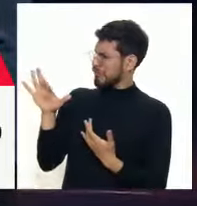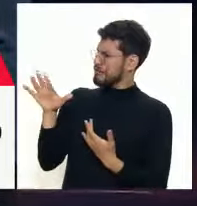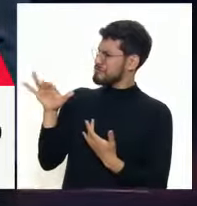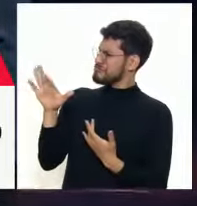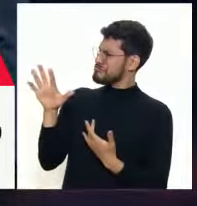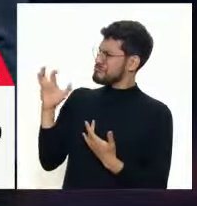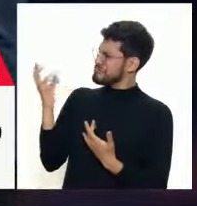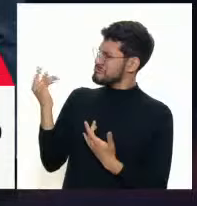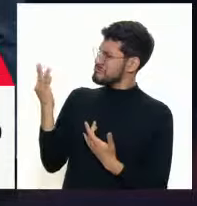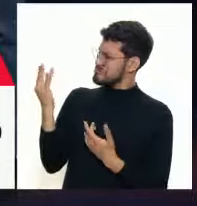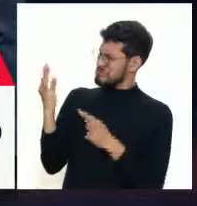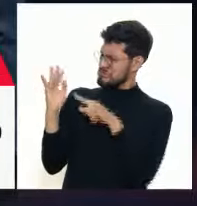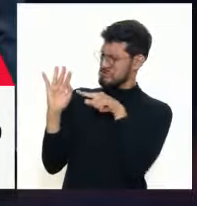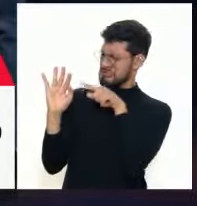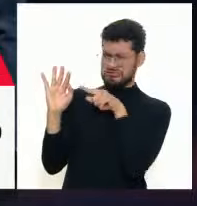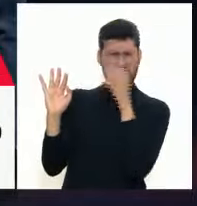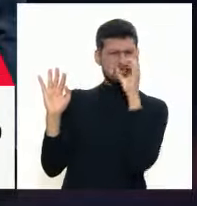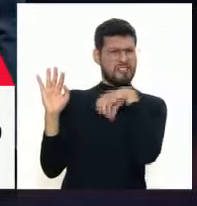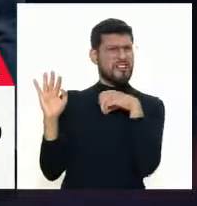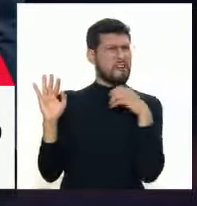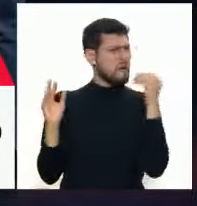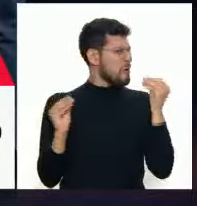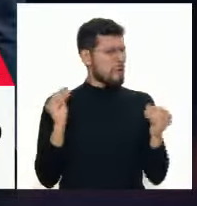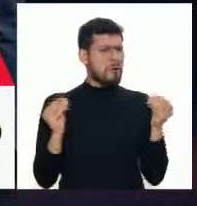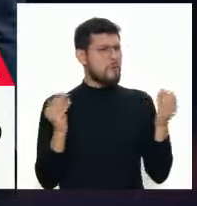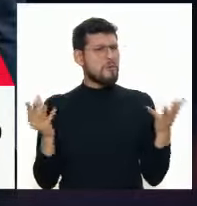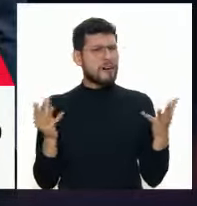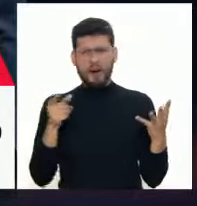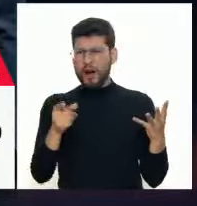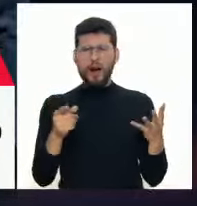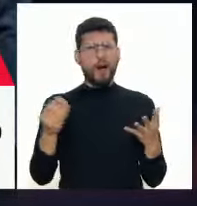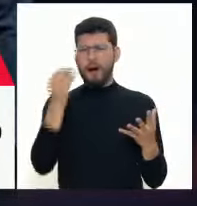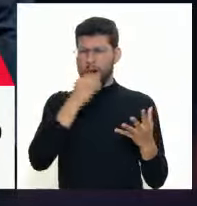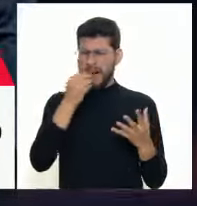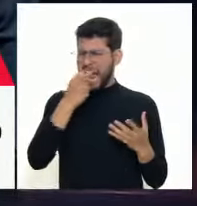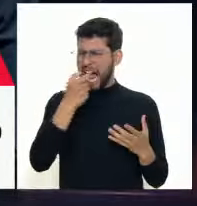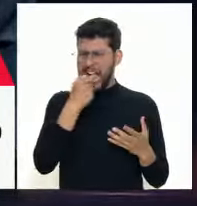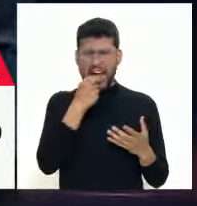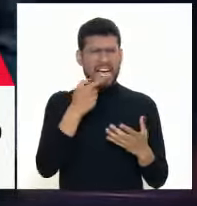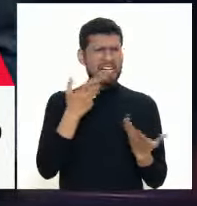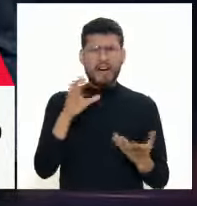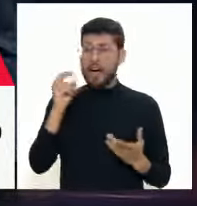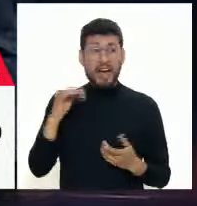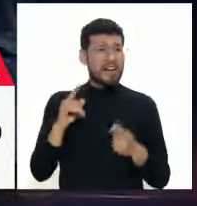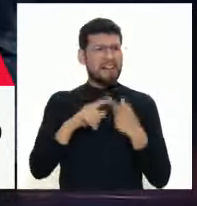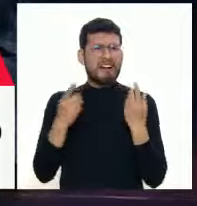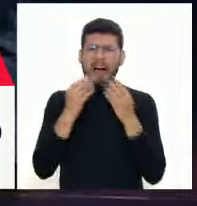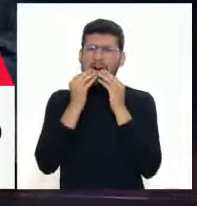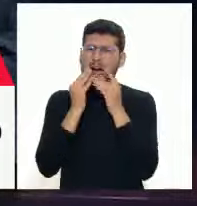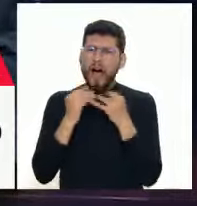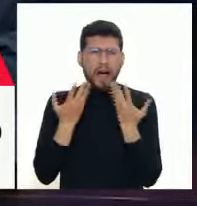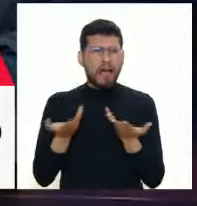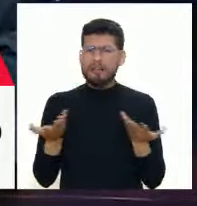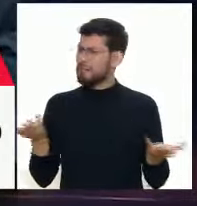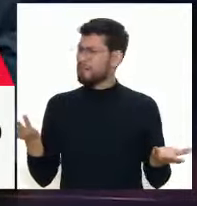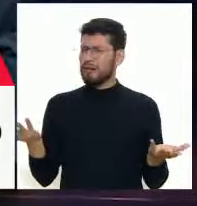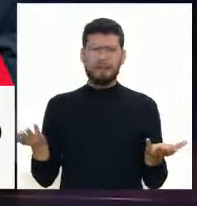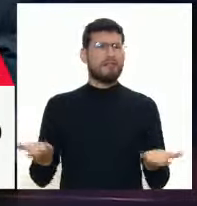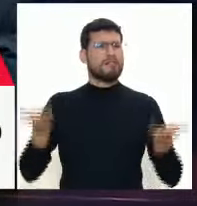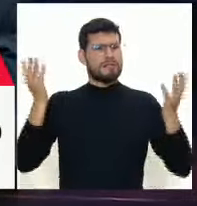tan largos. ¿Cómo hacen ustedes para comer galletas con choco chips sin que se les caigan los choco